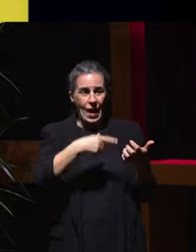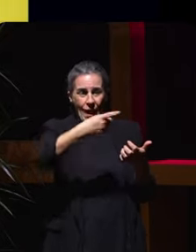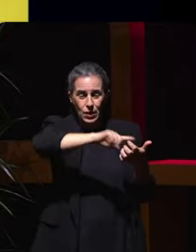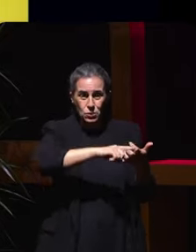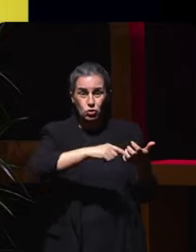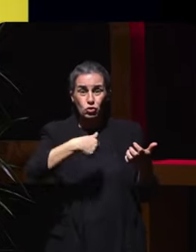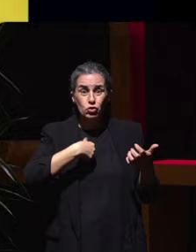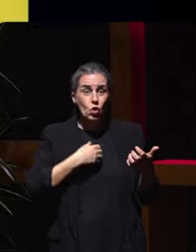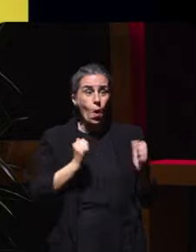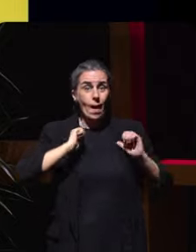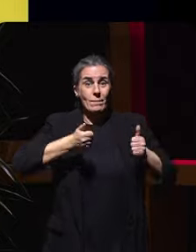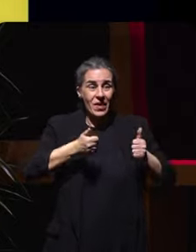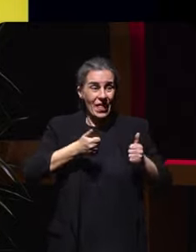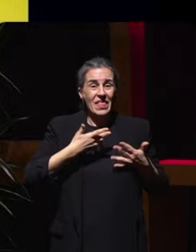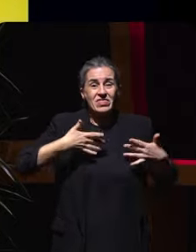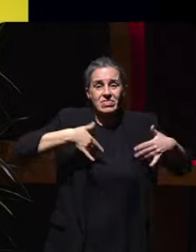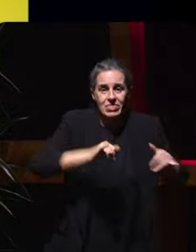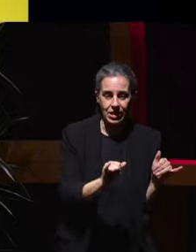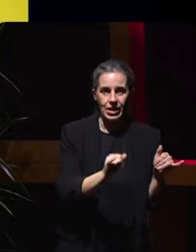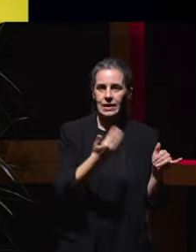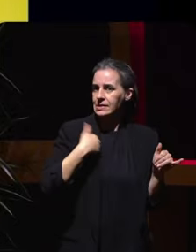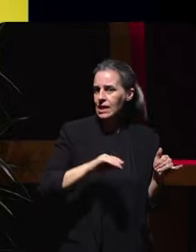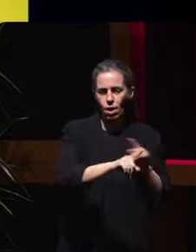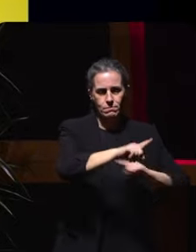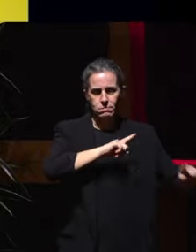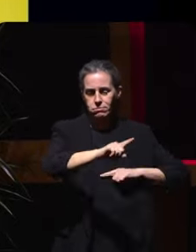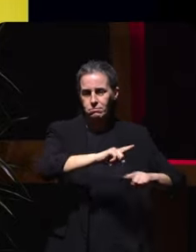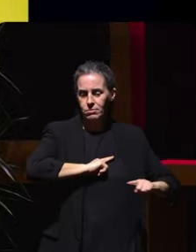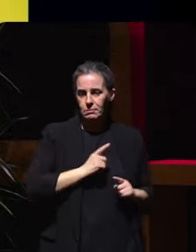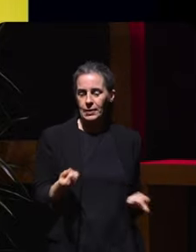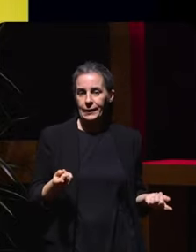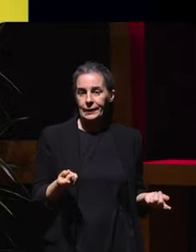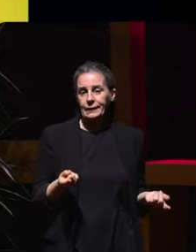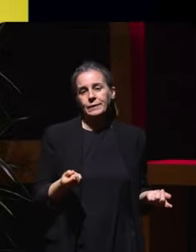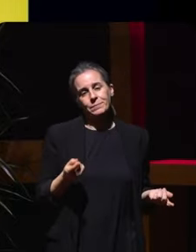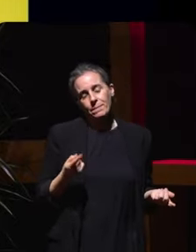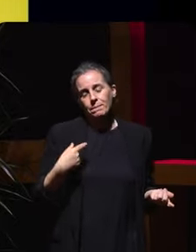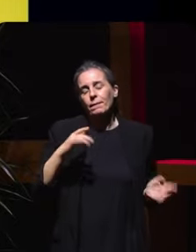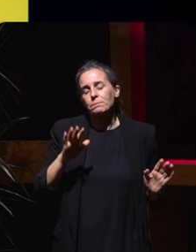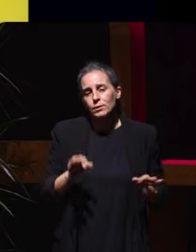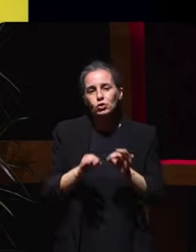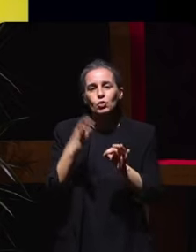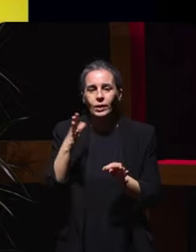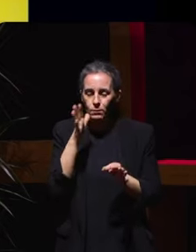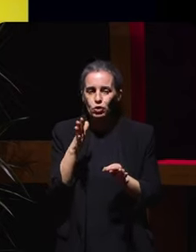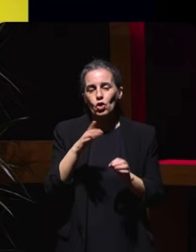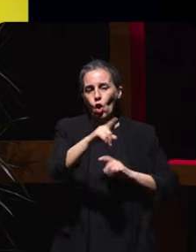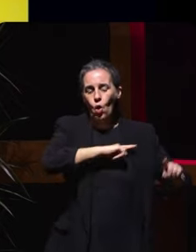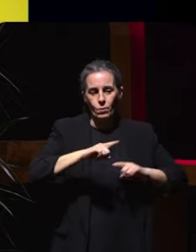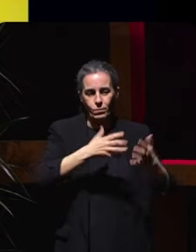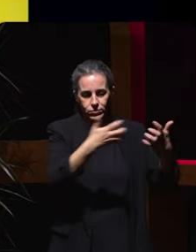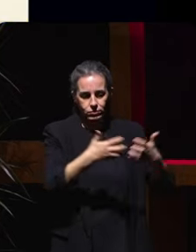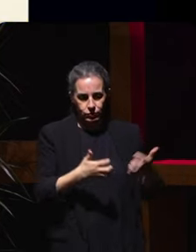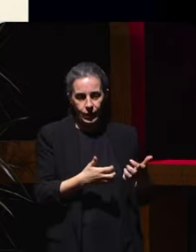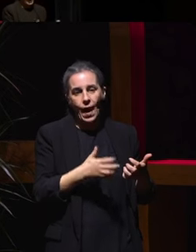valorarme, de saber si sé o no de lo que voy a hablar por delante, bueno, pues por suerte... ese tipo de comentarios están empezando a desaparecer.